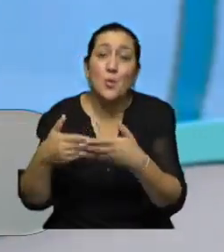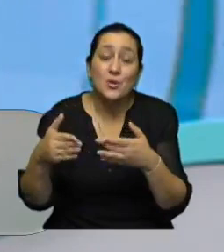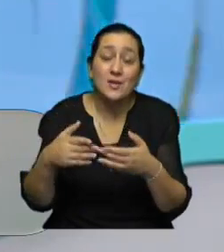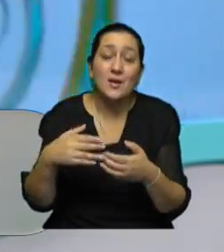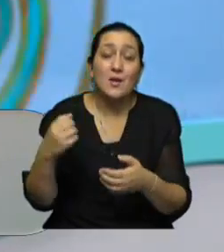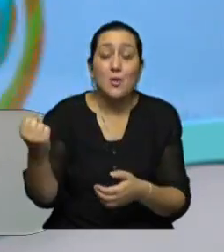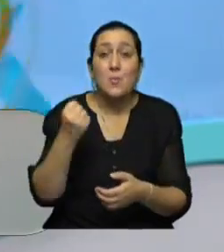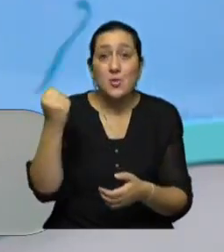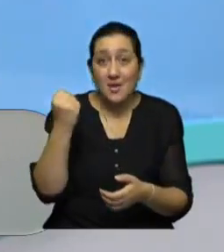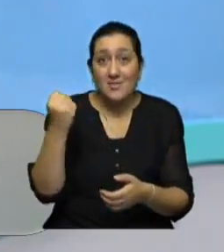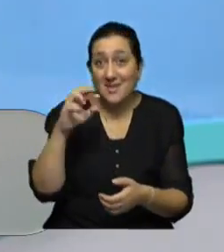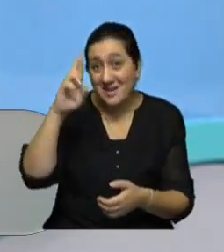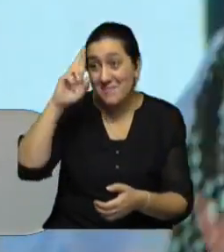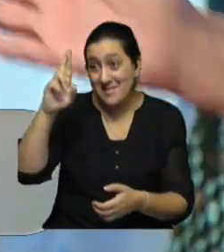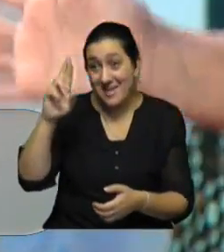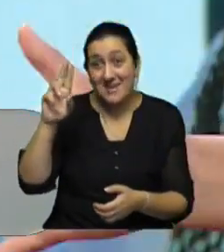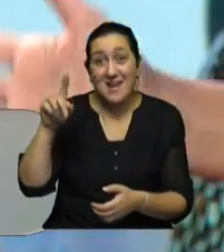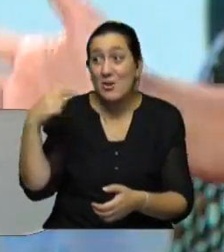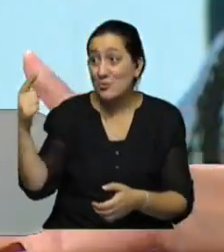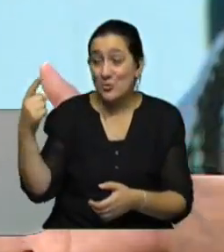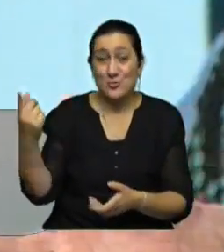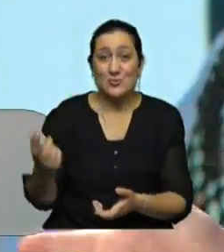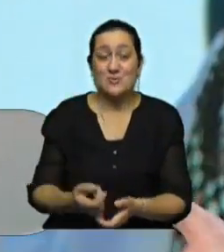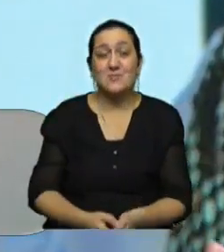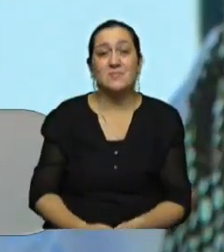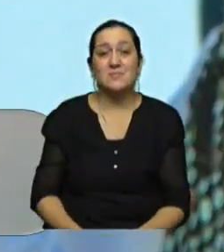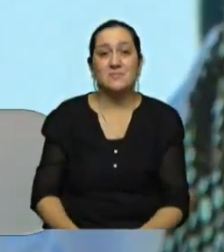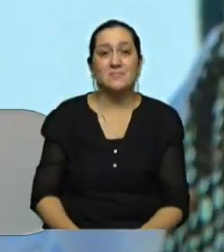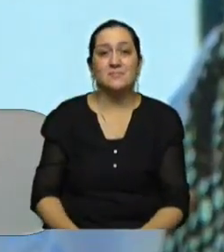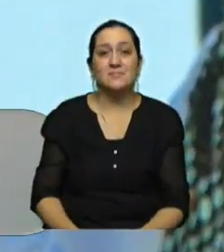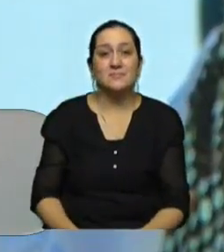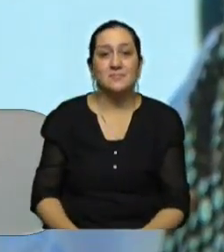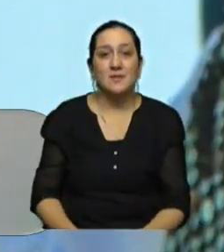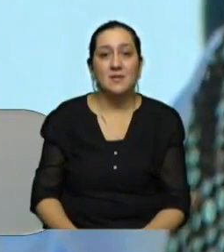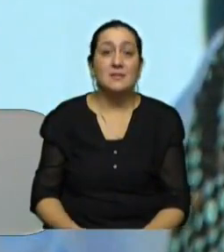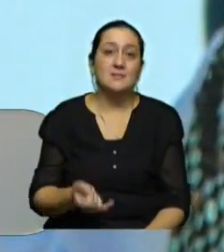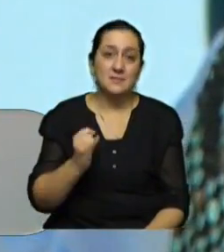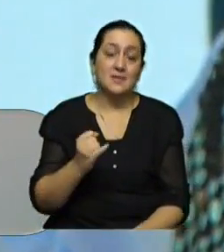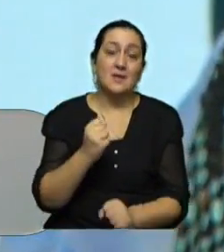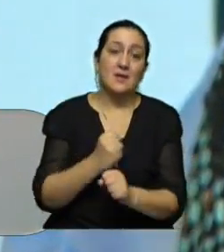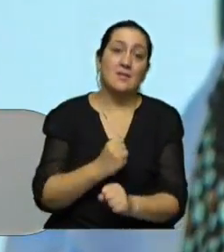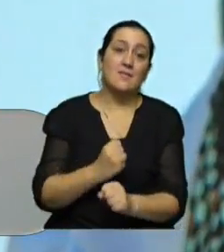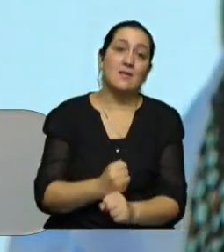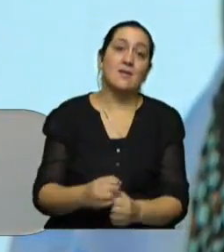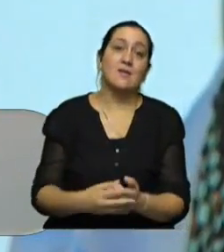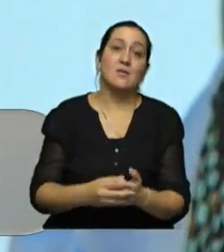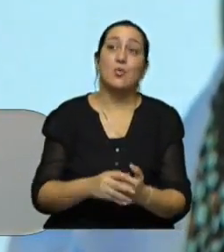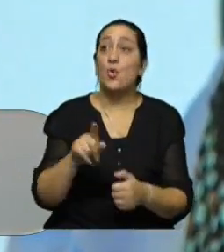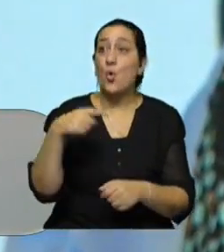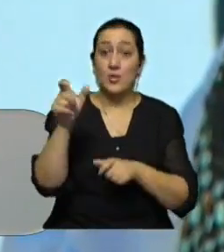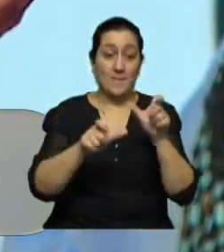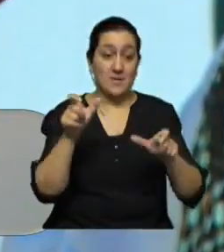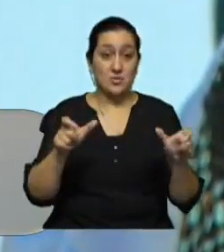un espíritu de convivencia también muy fuerte. Claro, se desarrolla. Y las expectativas del tallerista también son fuertes, también, distintas. O sea, es trabajar con los demás y